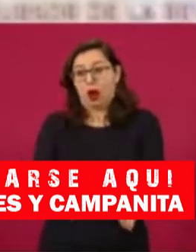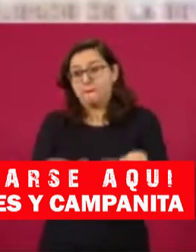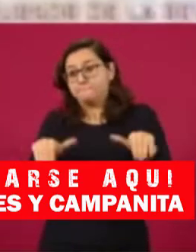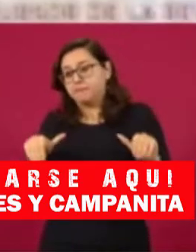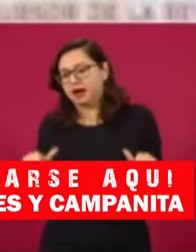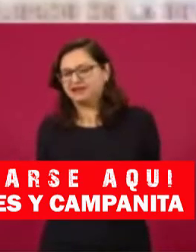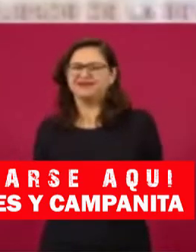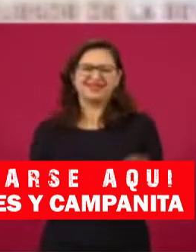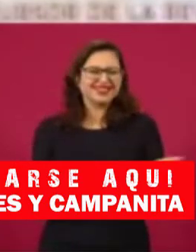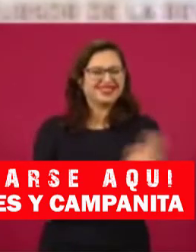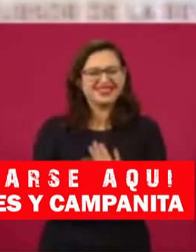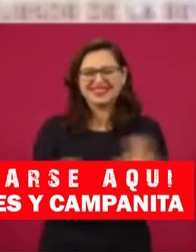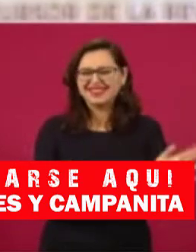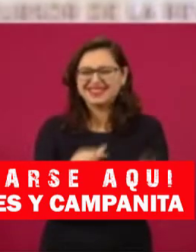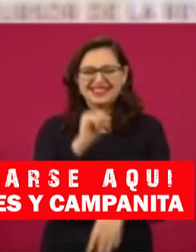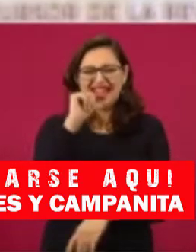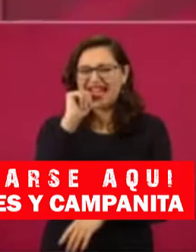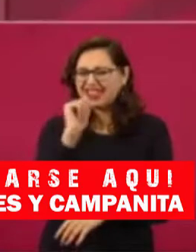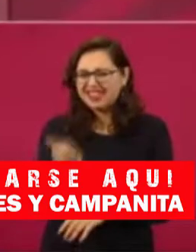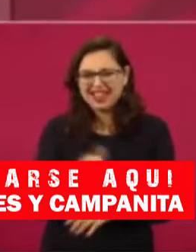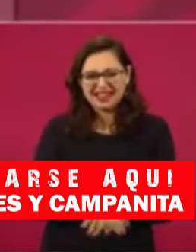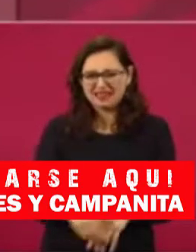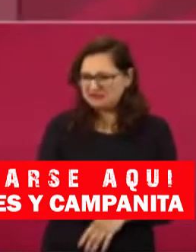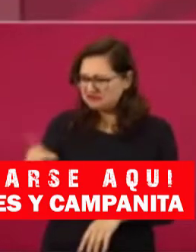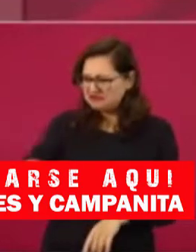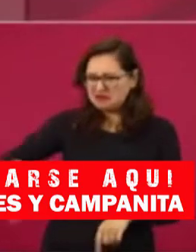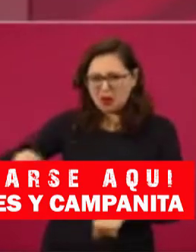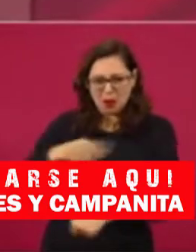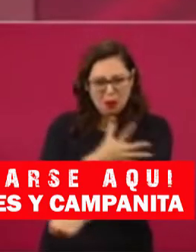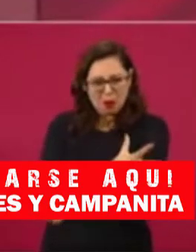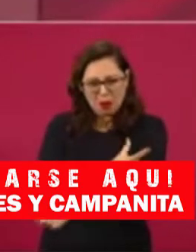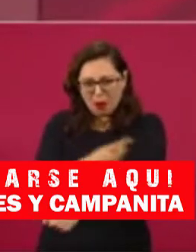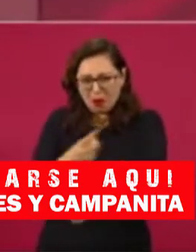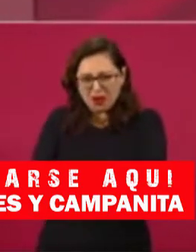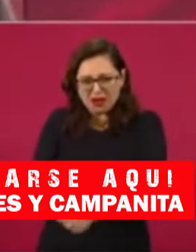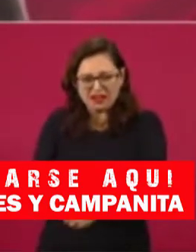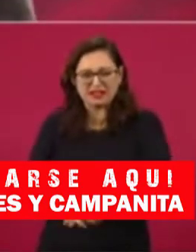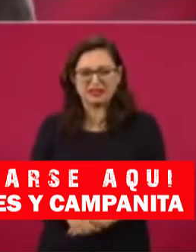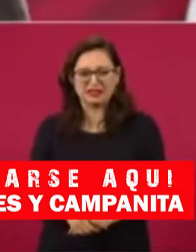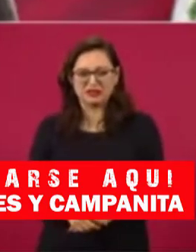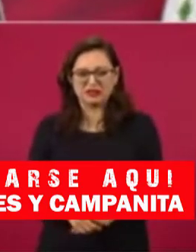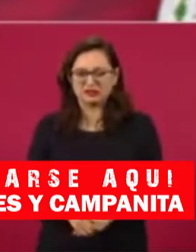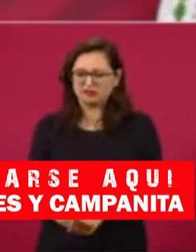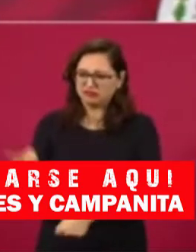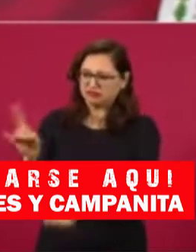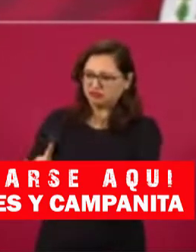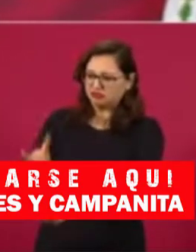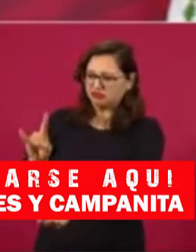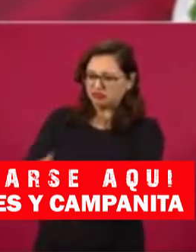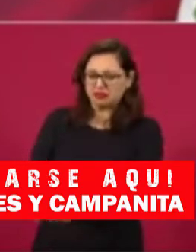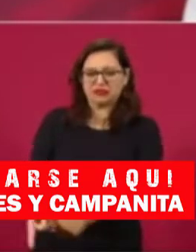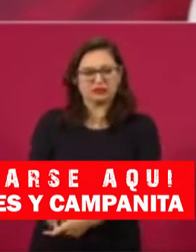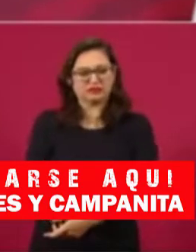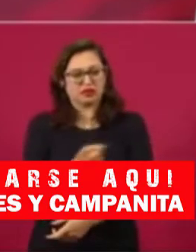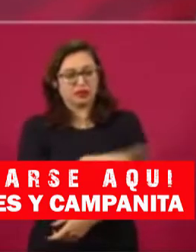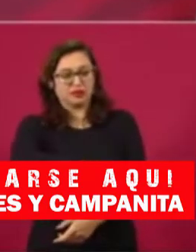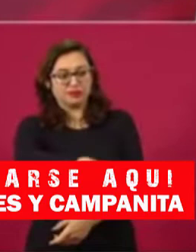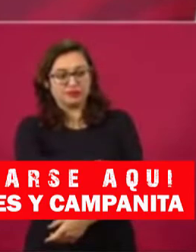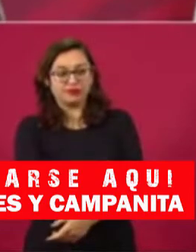un conservador más despierto, yo diría, más simulador,